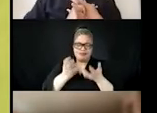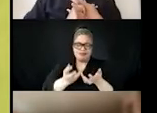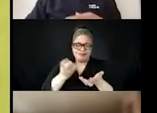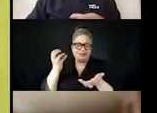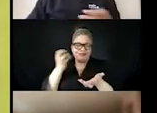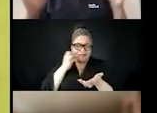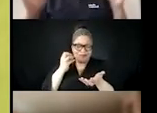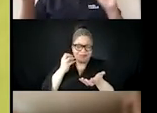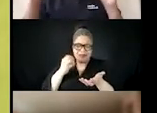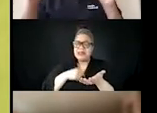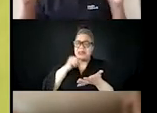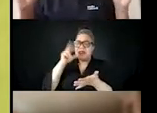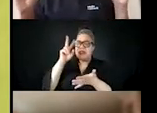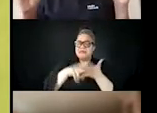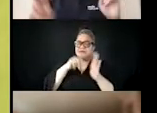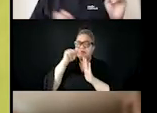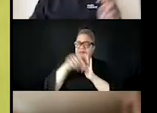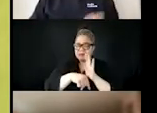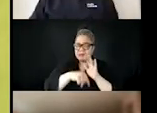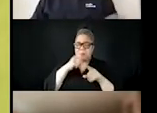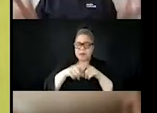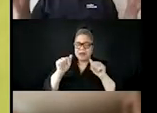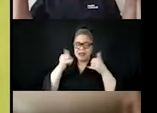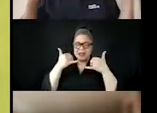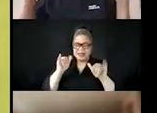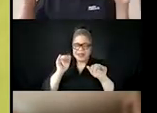colisión y evitar